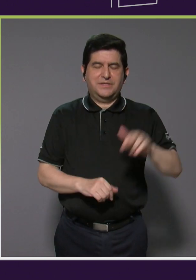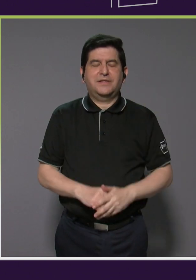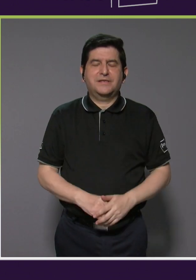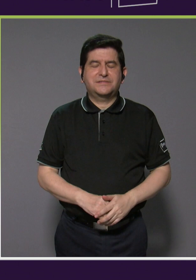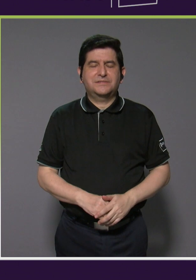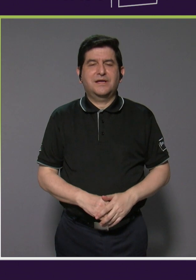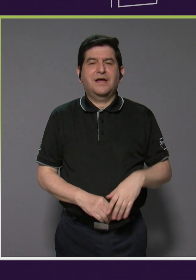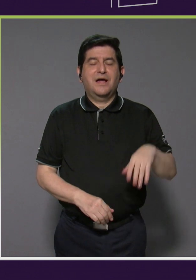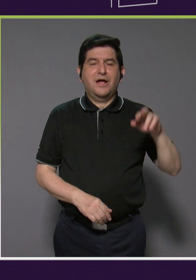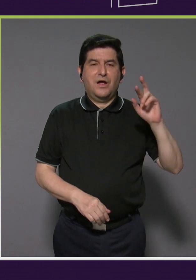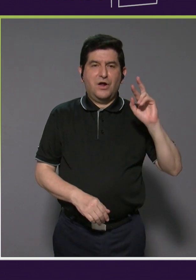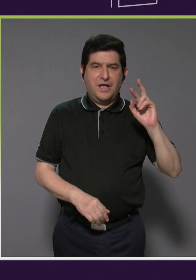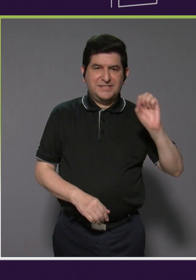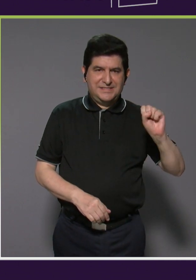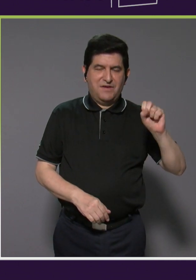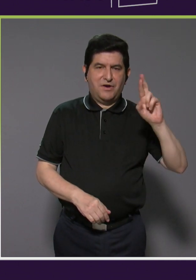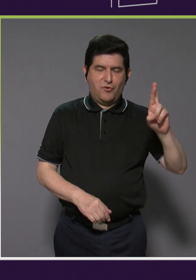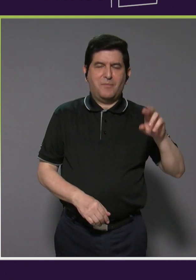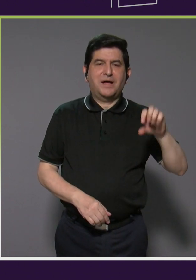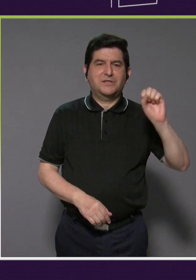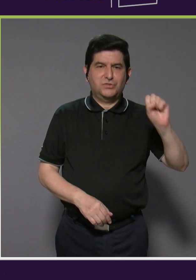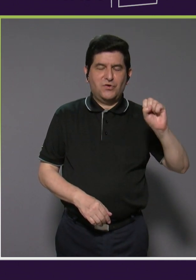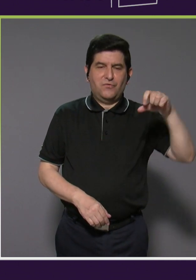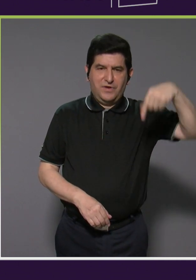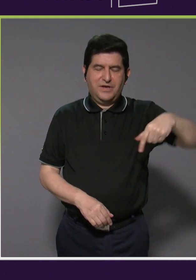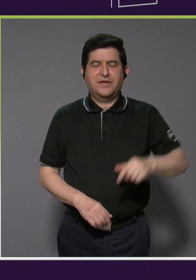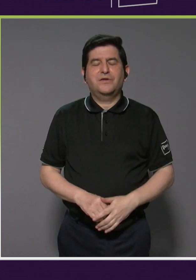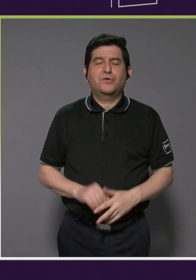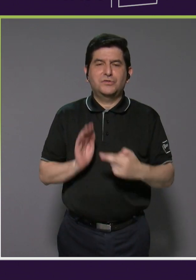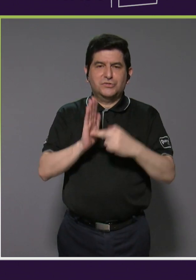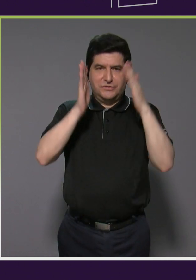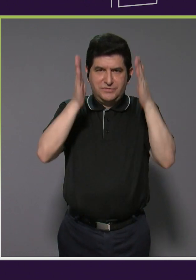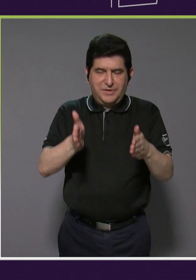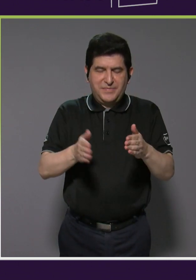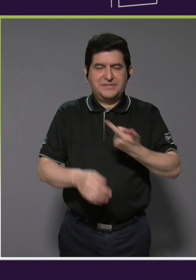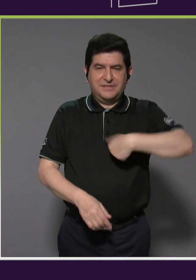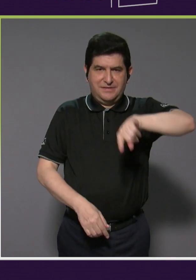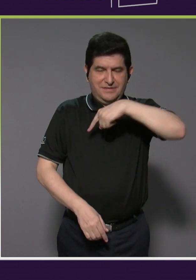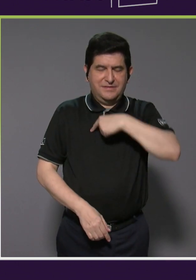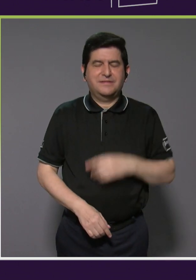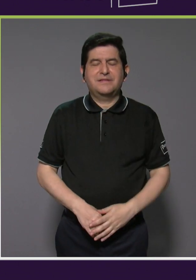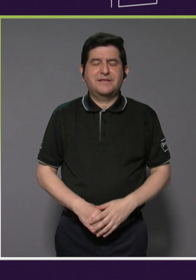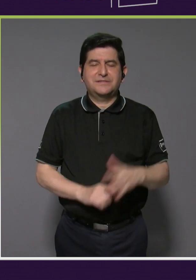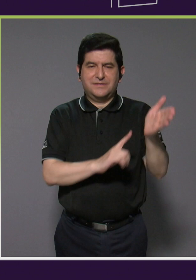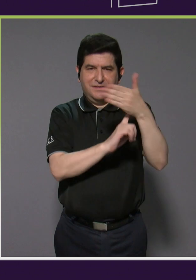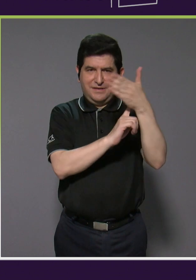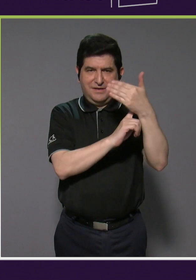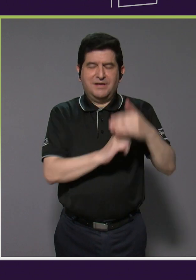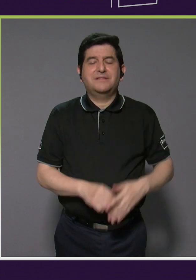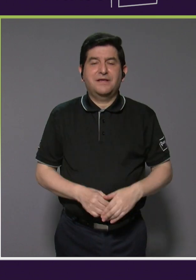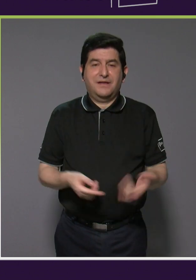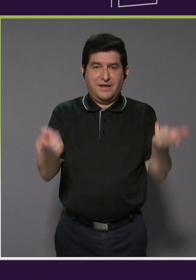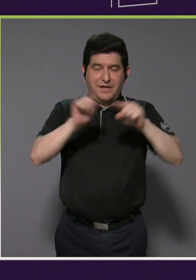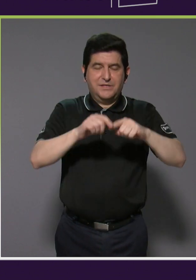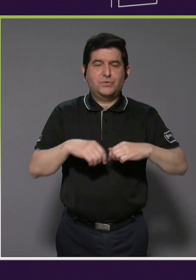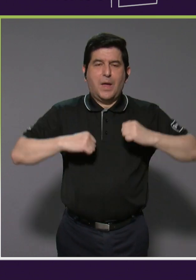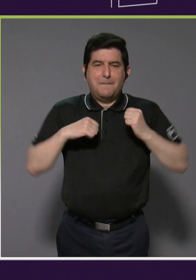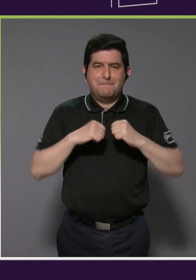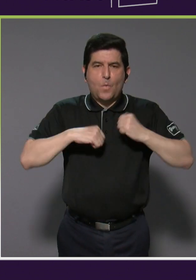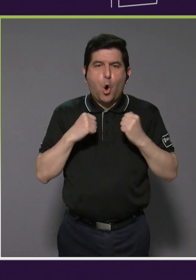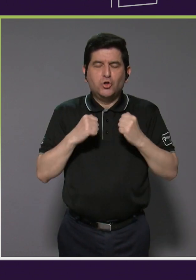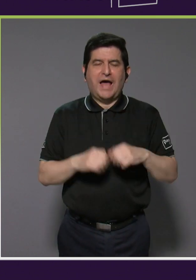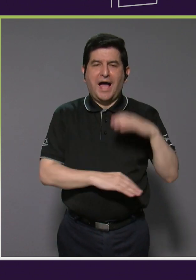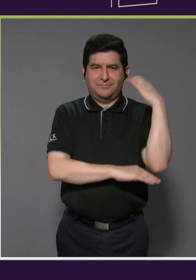Orozco como los abanderados de Costa Rica en este evento que se llevará a cabo esta semana en la ciudad de Bogotá. Así